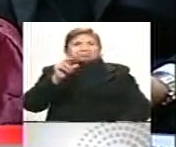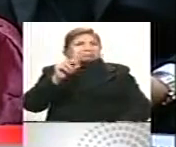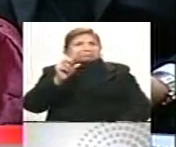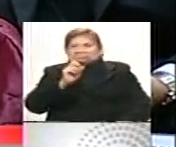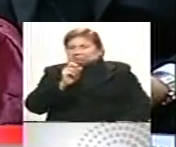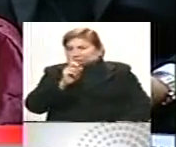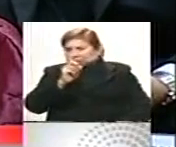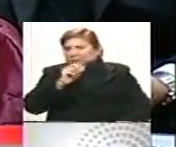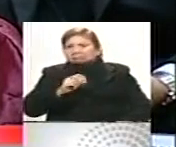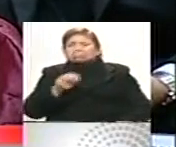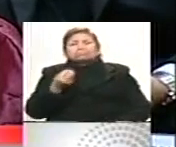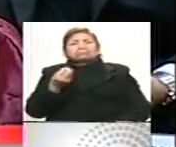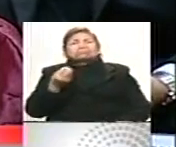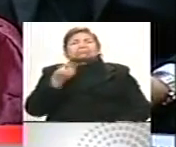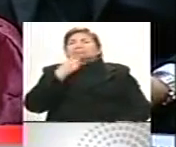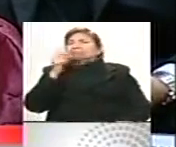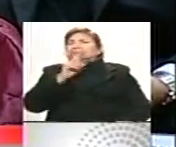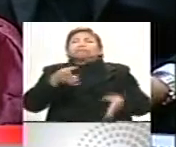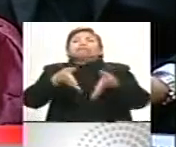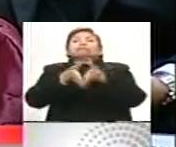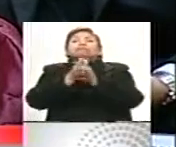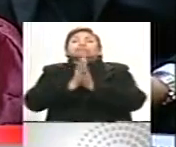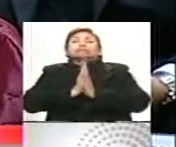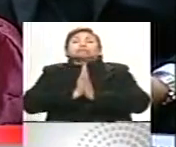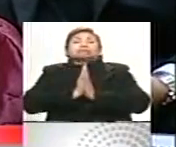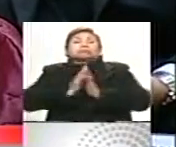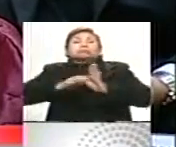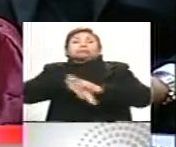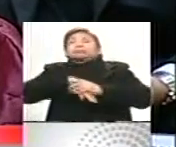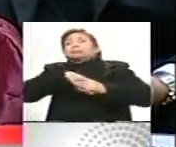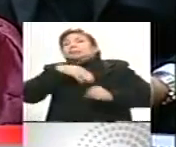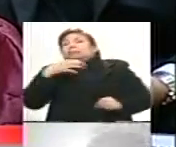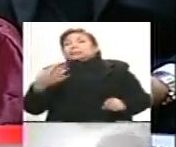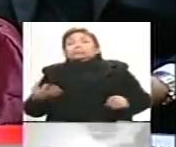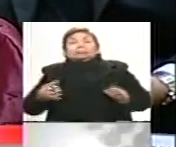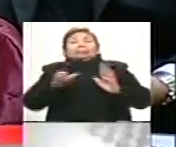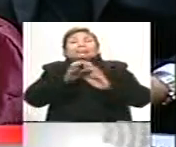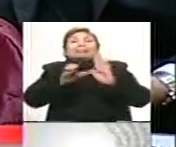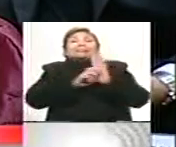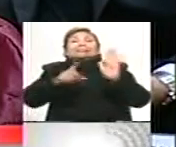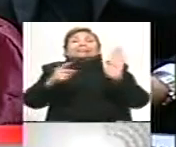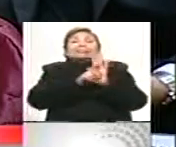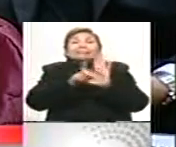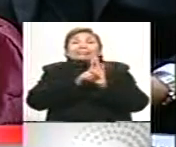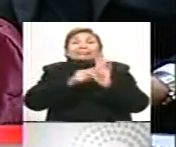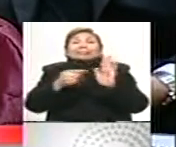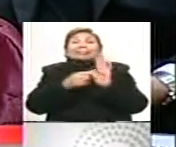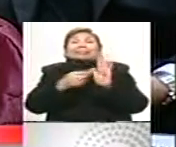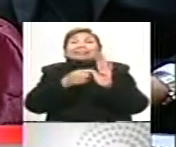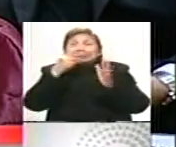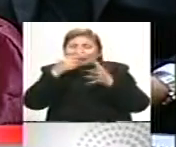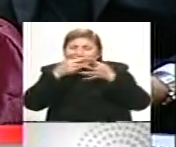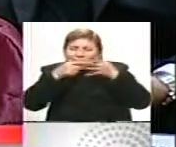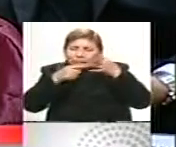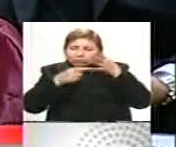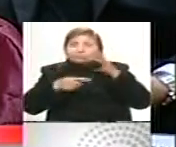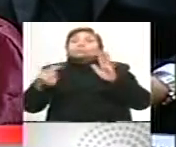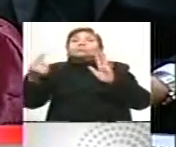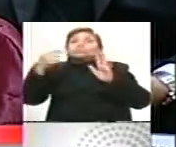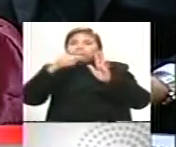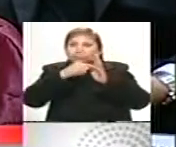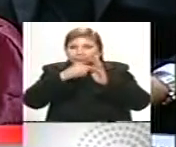porque no estamos pidiendo nada que esté fuera de la Constitución. Todo lo que estamos señalando, de alguna manera,